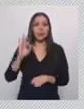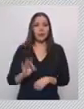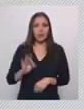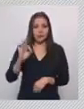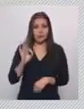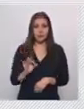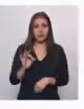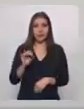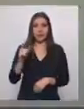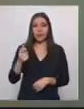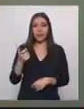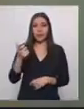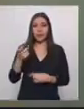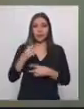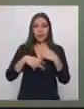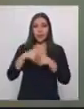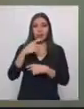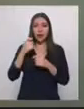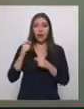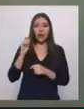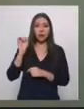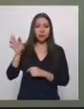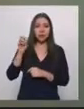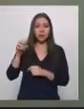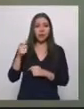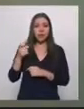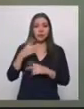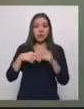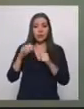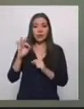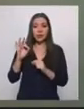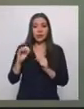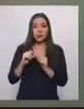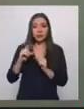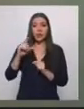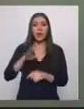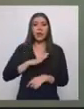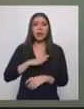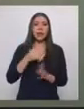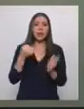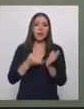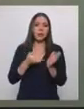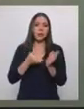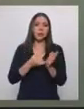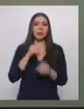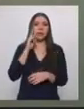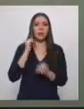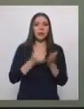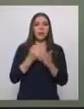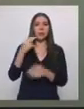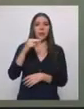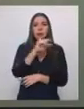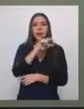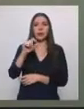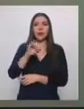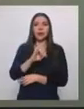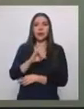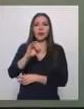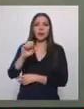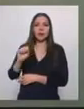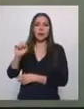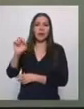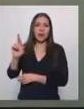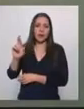rendimiento que te generó tu estado de cuenta, como es un ingreso, te genera un impuesto, este es el impuesto sobre la renta, y te emite una constancia